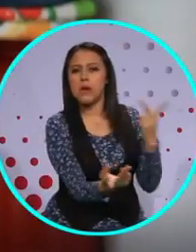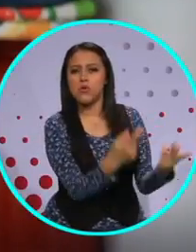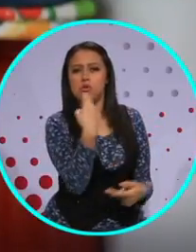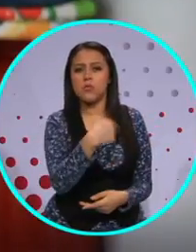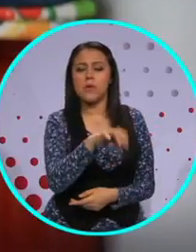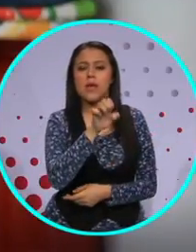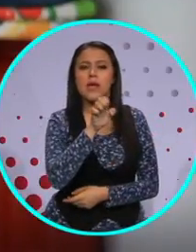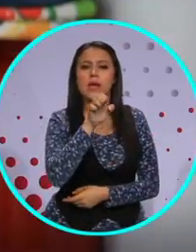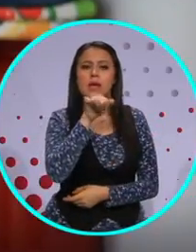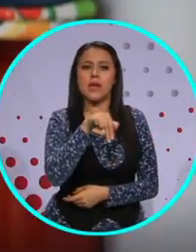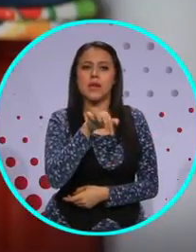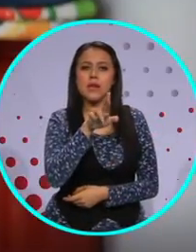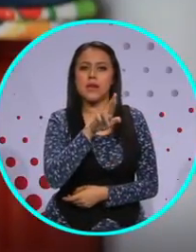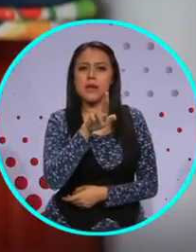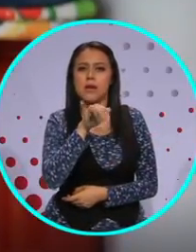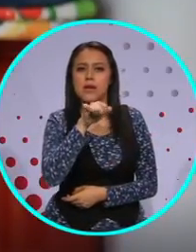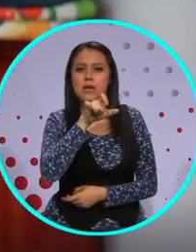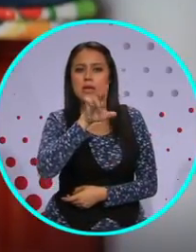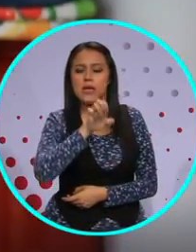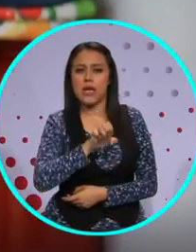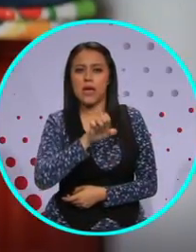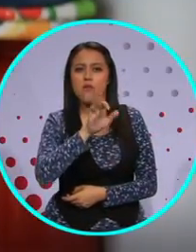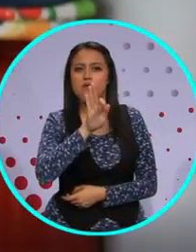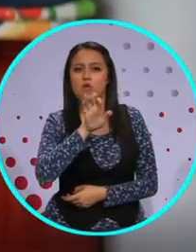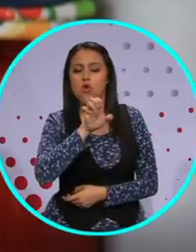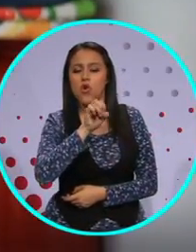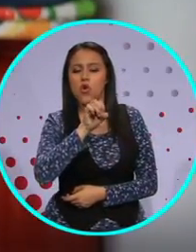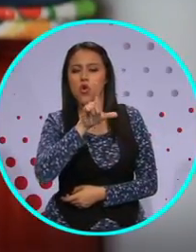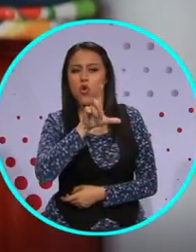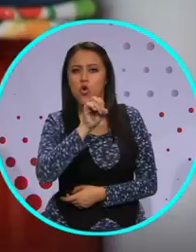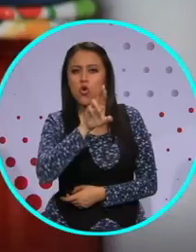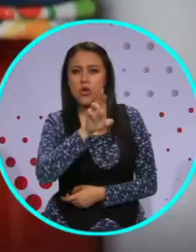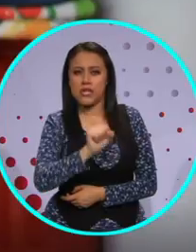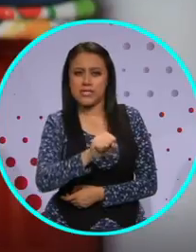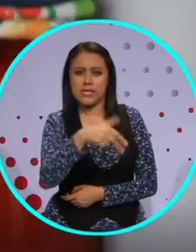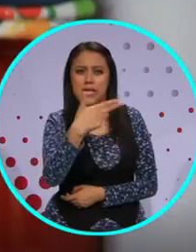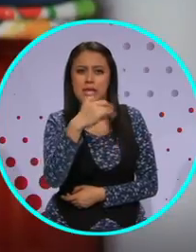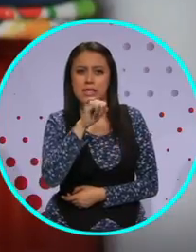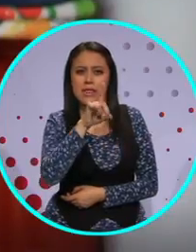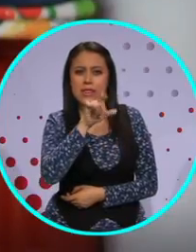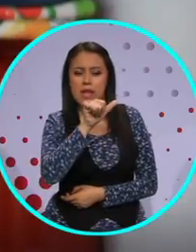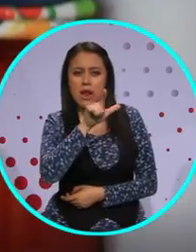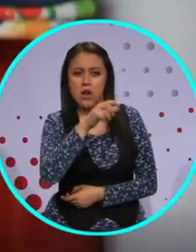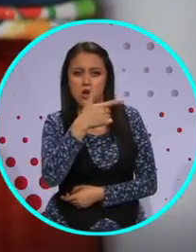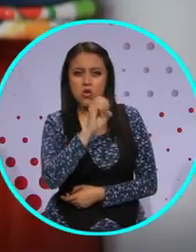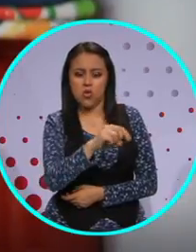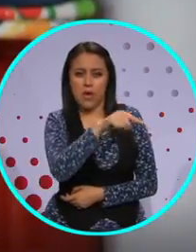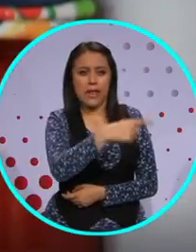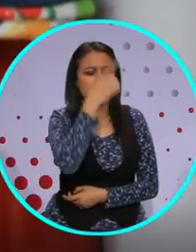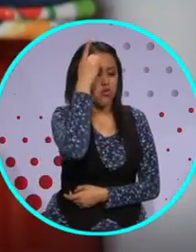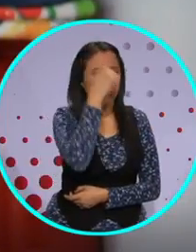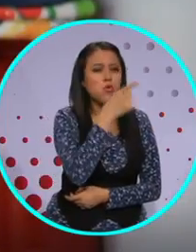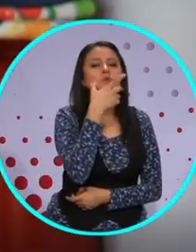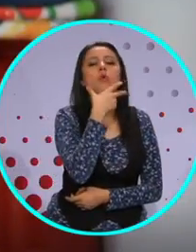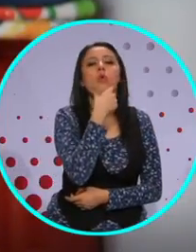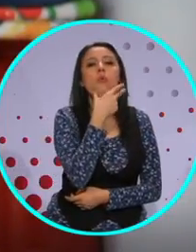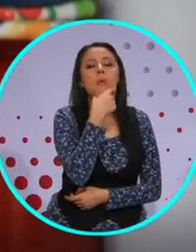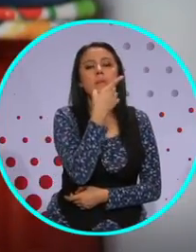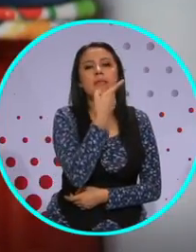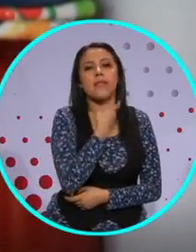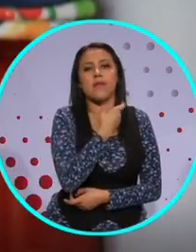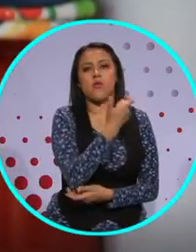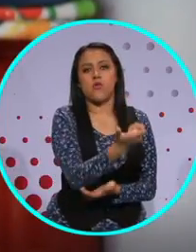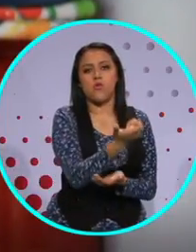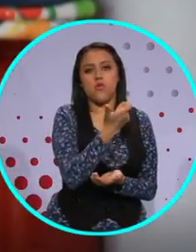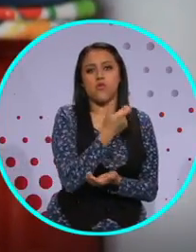llama enrique flórez verdad hidalgo el dueño me dijo que me va a pagar un sueldo